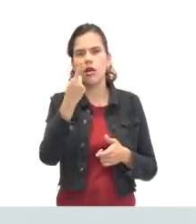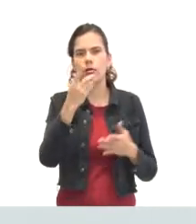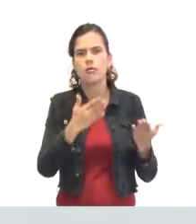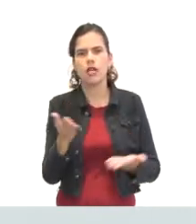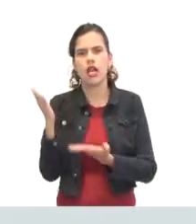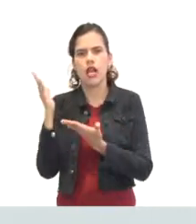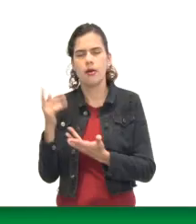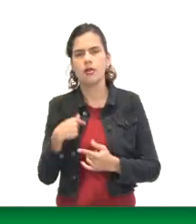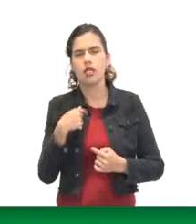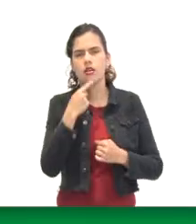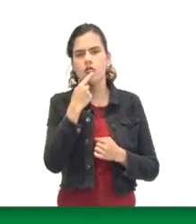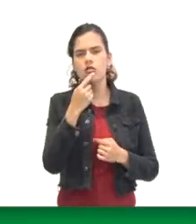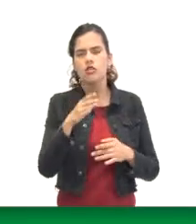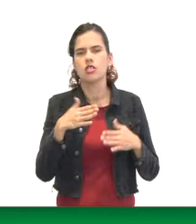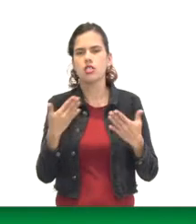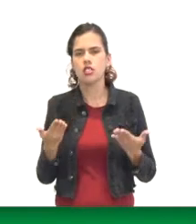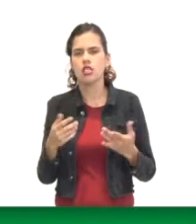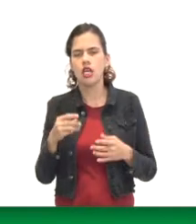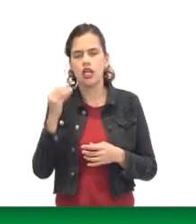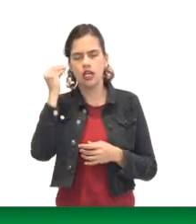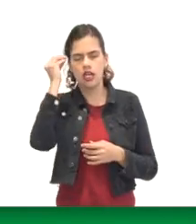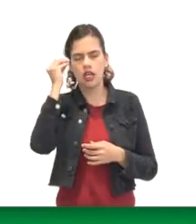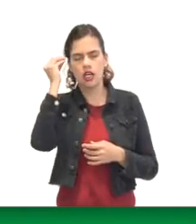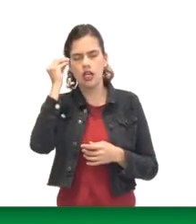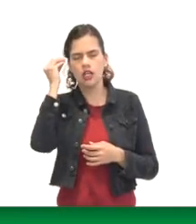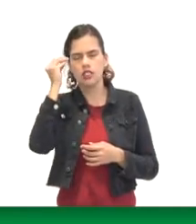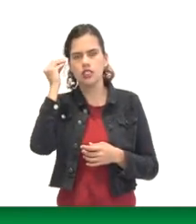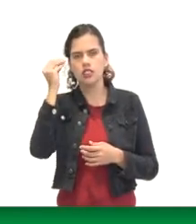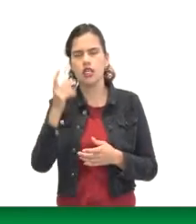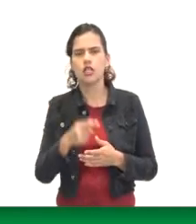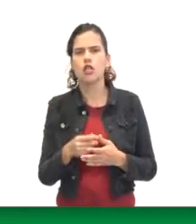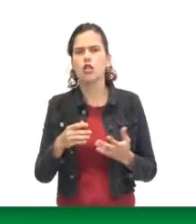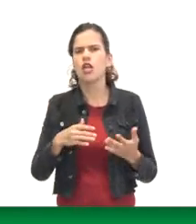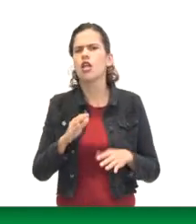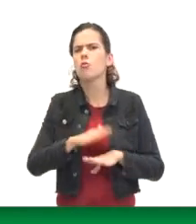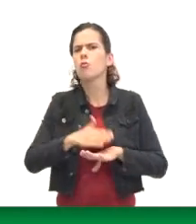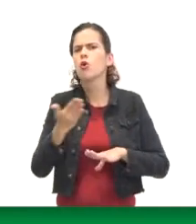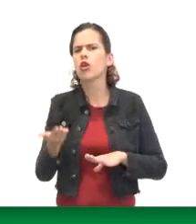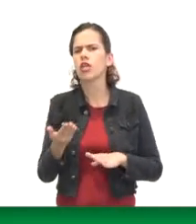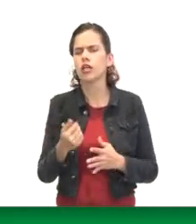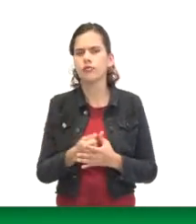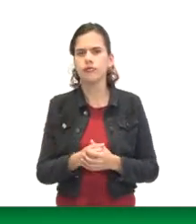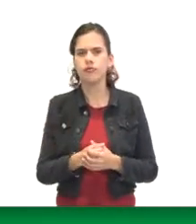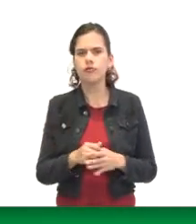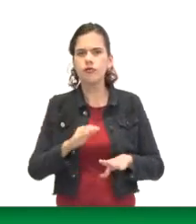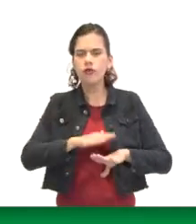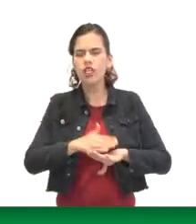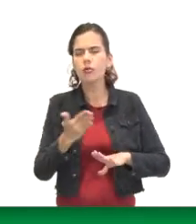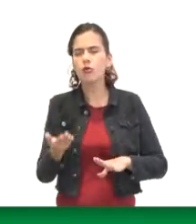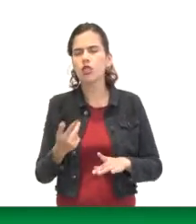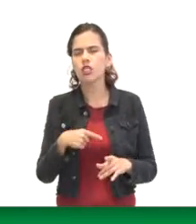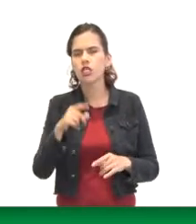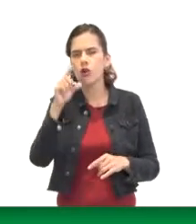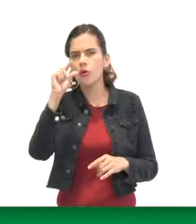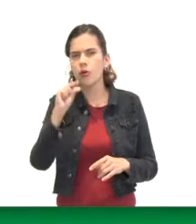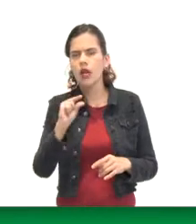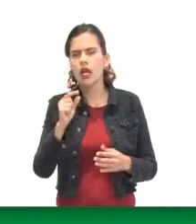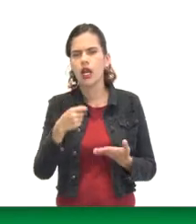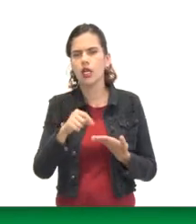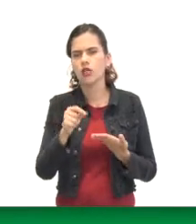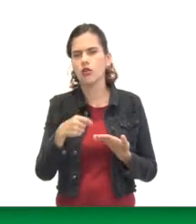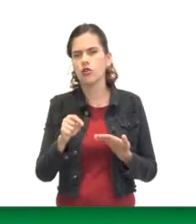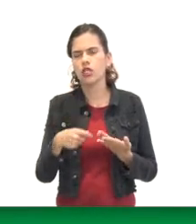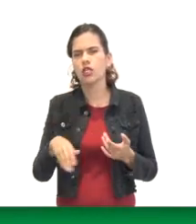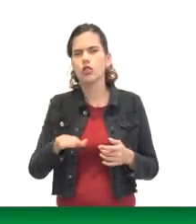lámina que nos invita al análisis, el analizar las causas de este bajo rendimiento,